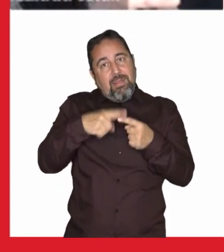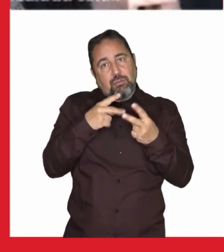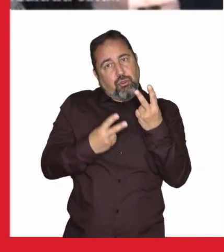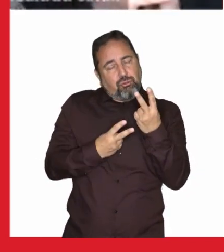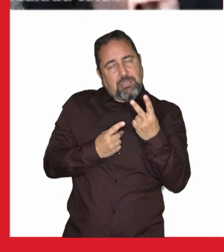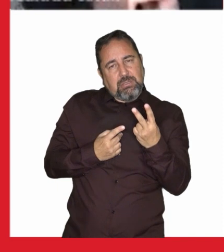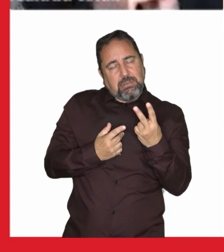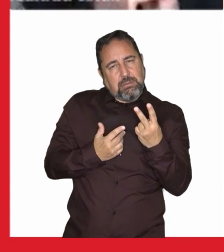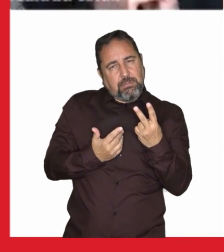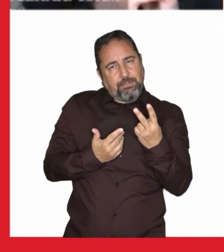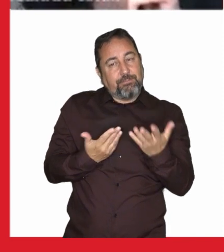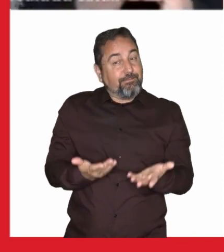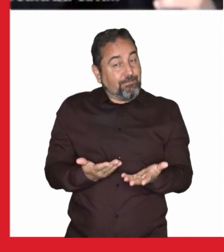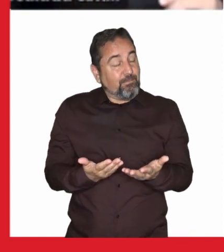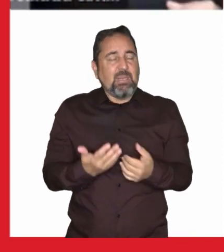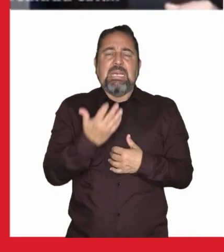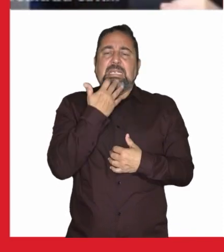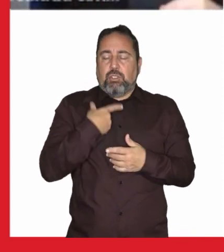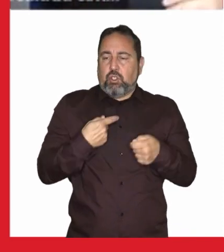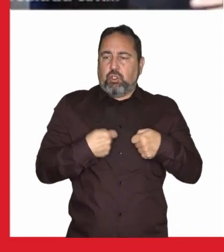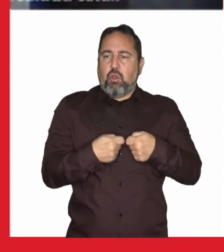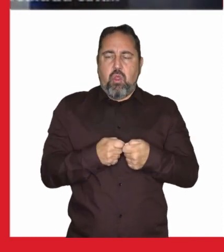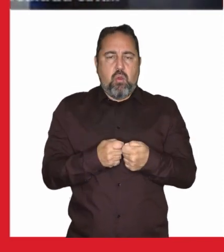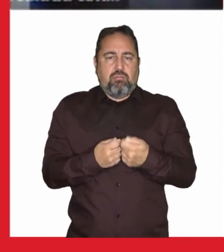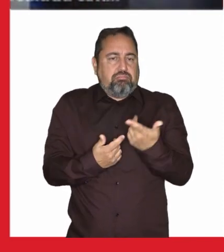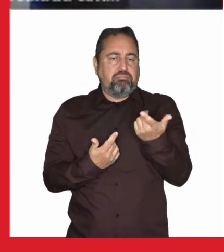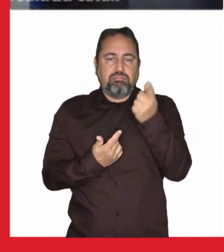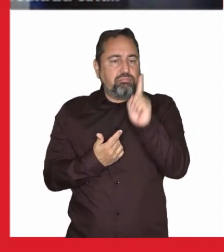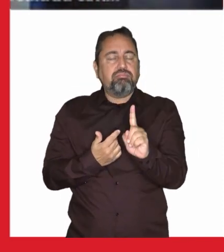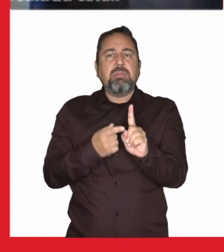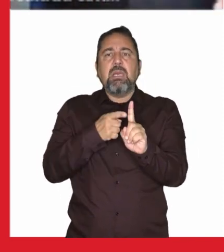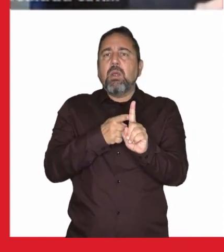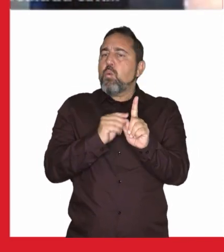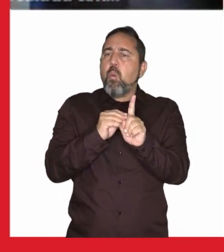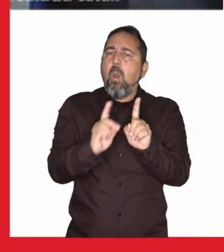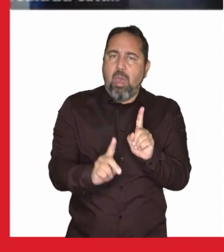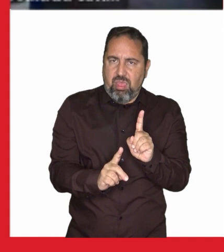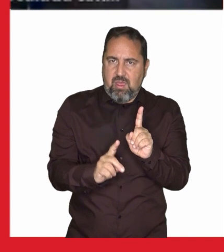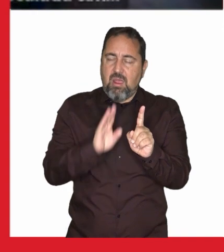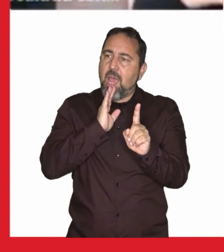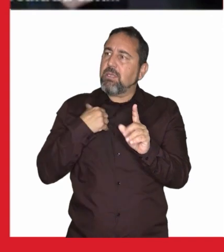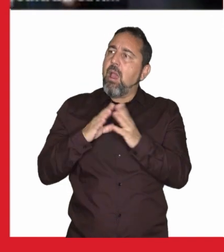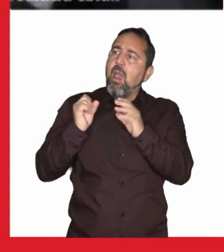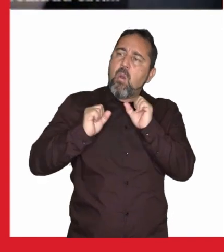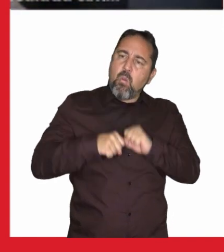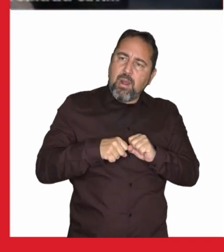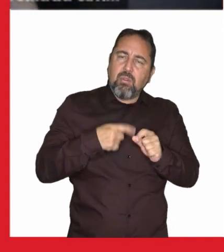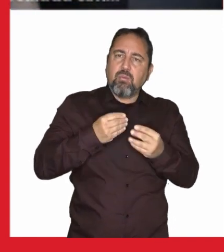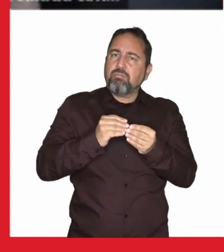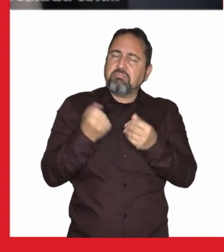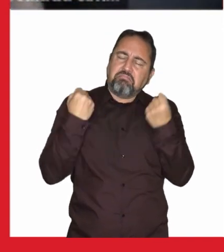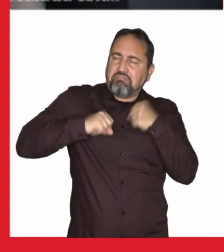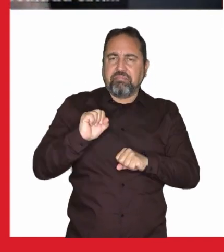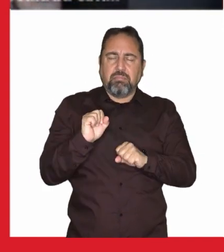de incumplir estas dos cosas. Es decir, si un socio o una socia no actúa acorde a lo que se había